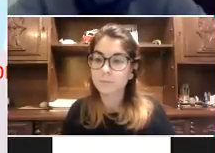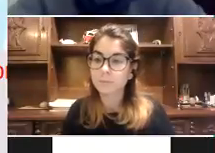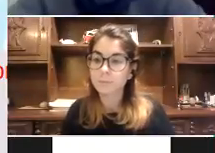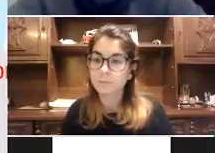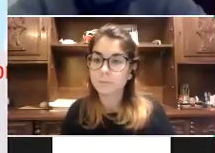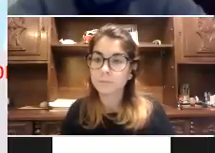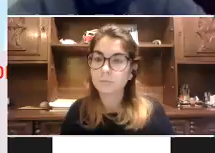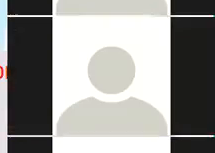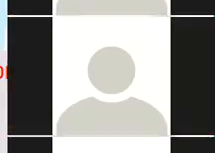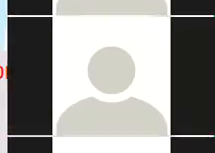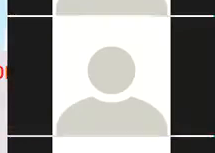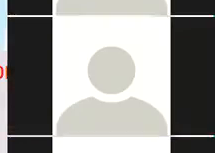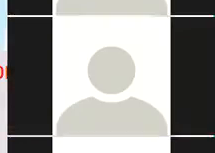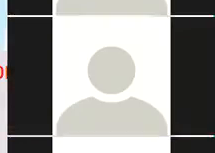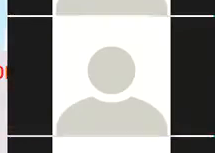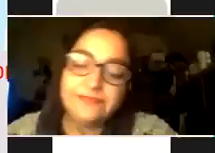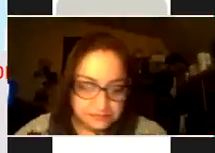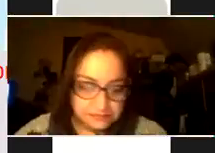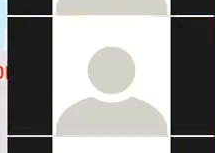¿La habían visto antes?